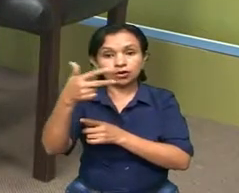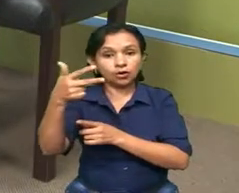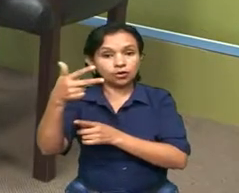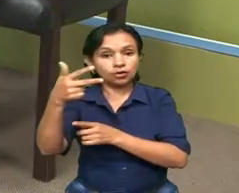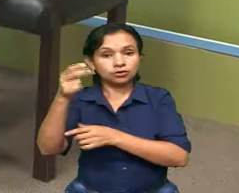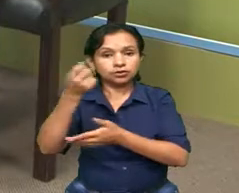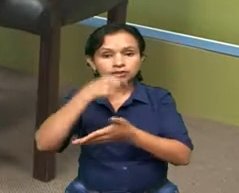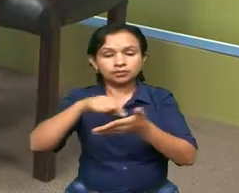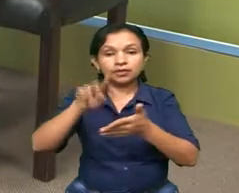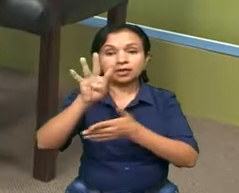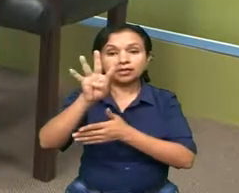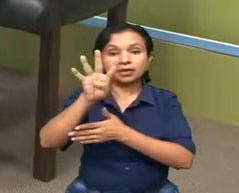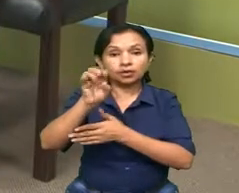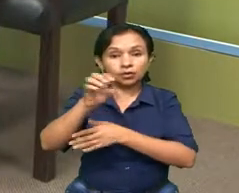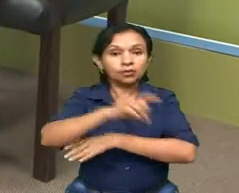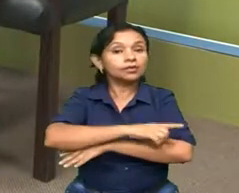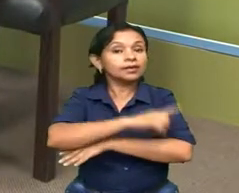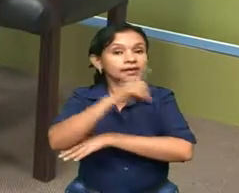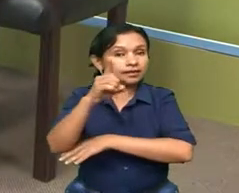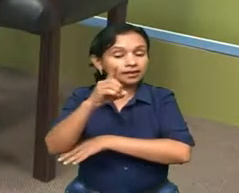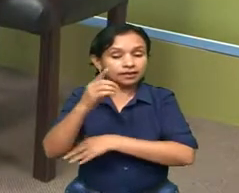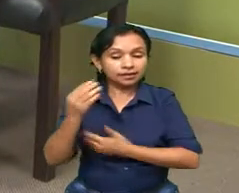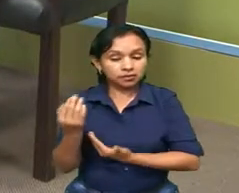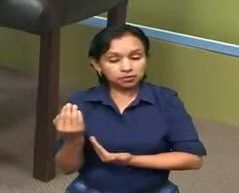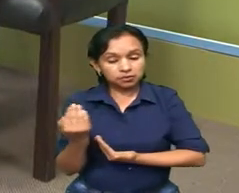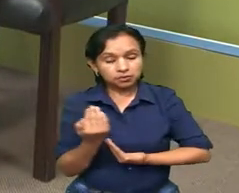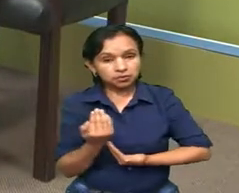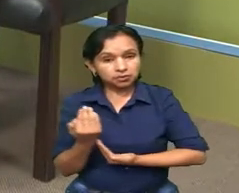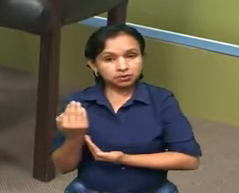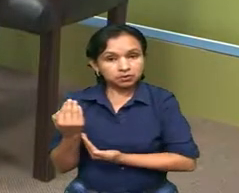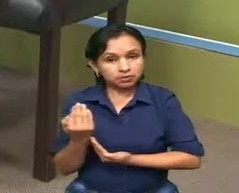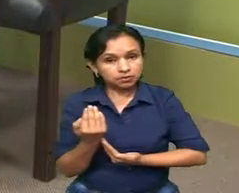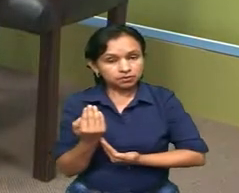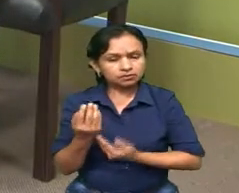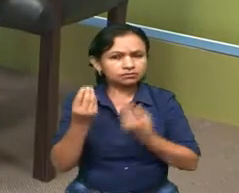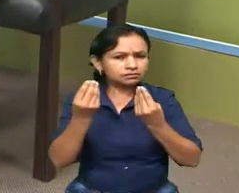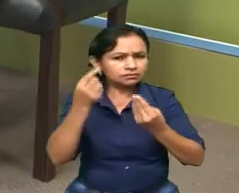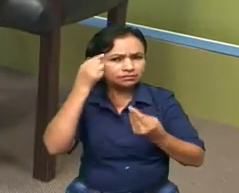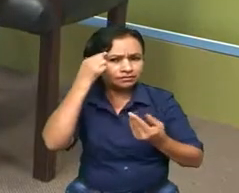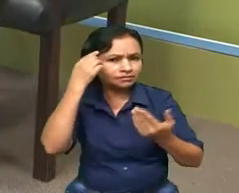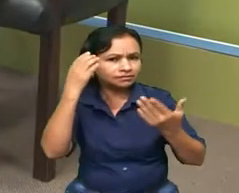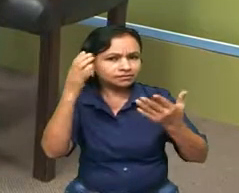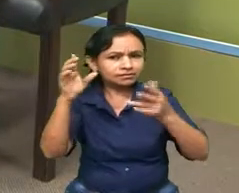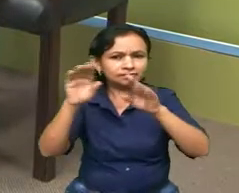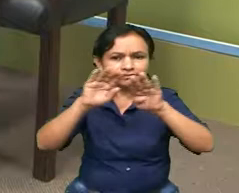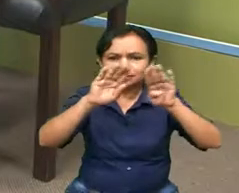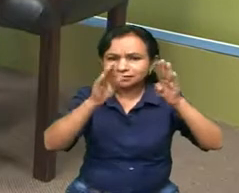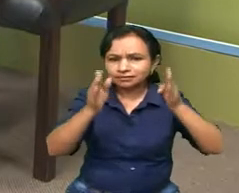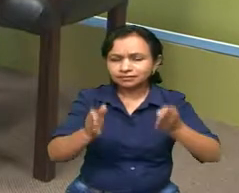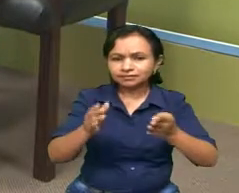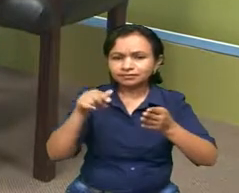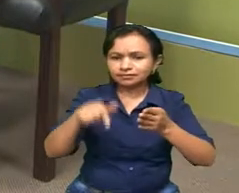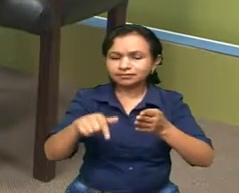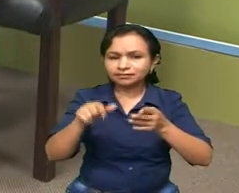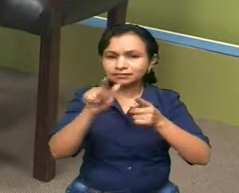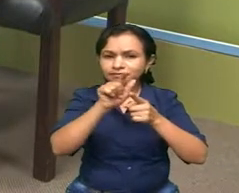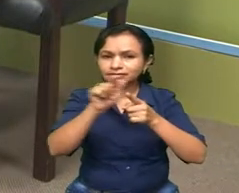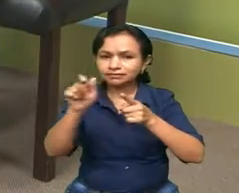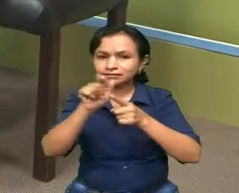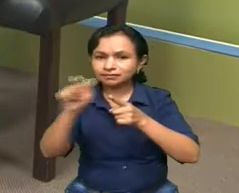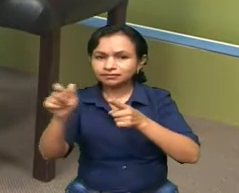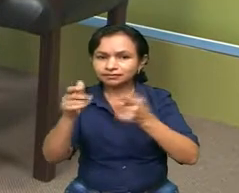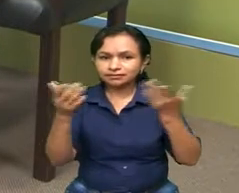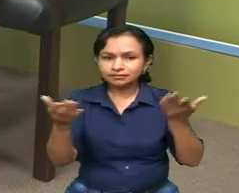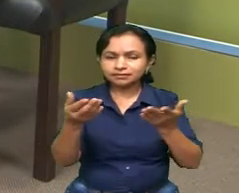días, lo que se le llama la cuarentena, ¿verdad? Ahora, hay muchos mitos, muchas creencias referentes a esta etapa en